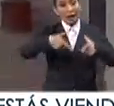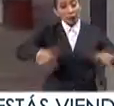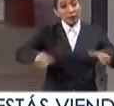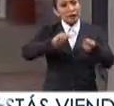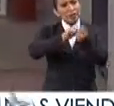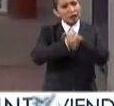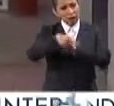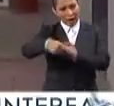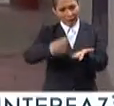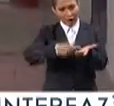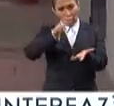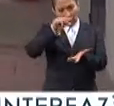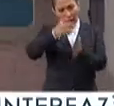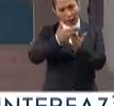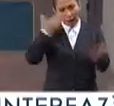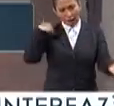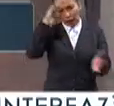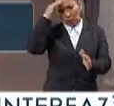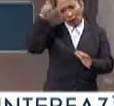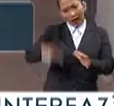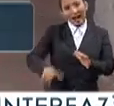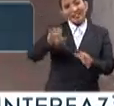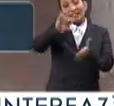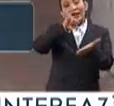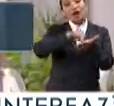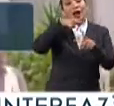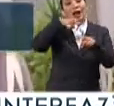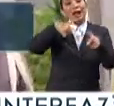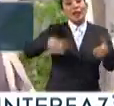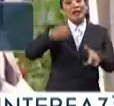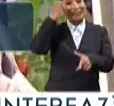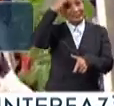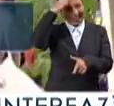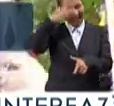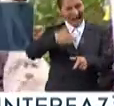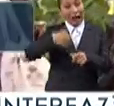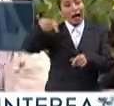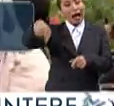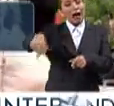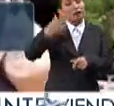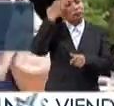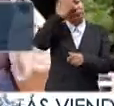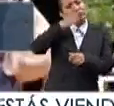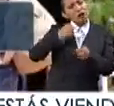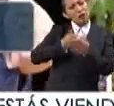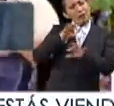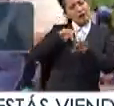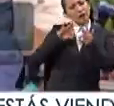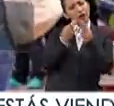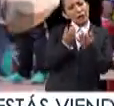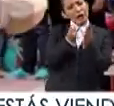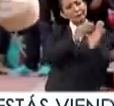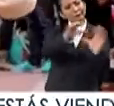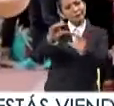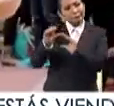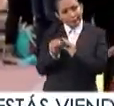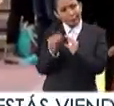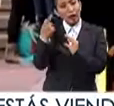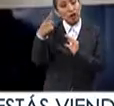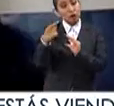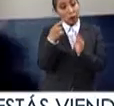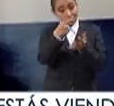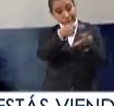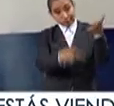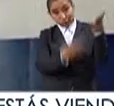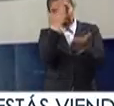traducción de la unam anteriormente conocida como centro de lenguas extranjeras reflexionan sobre nuevas estrategias pedagógicas su